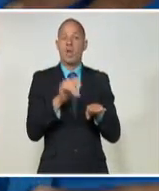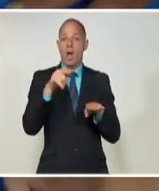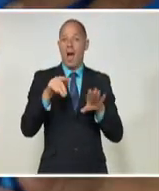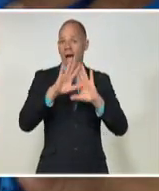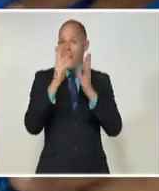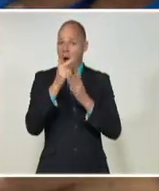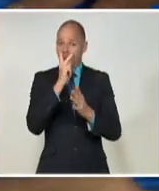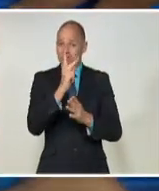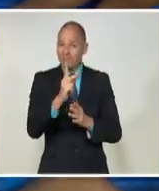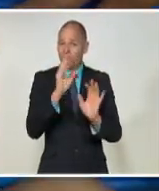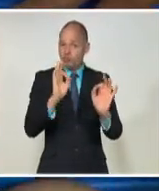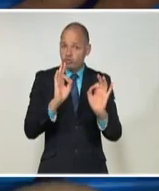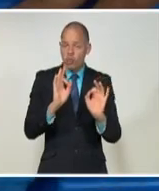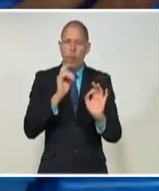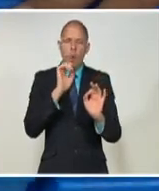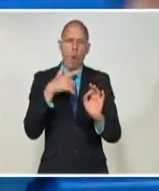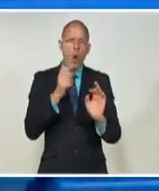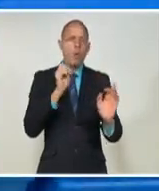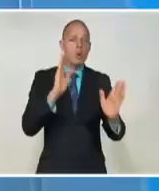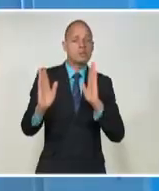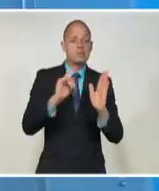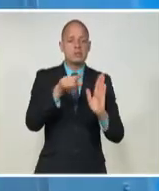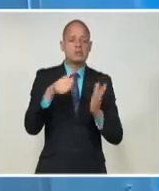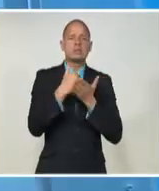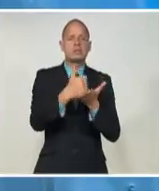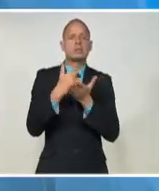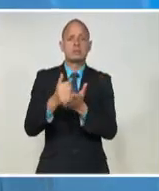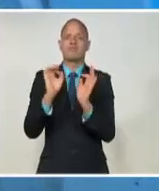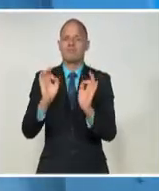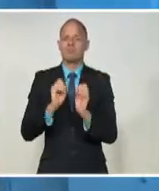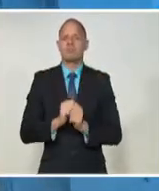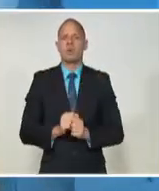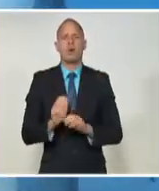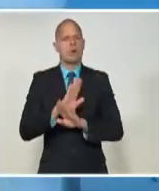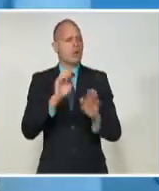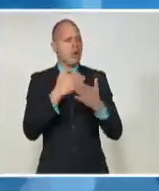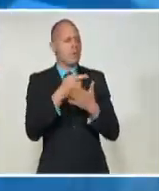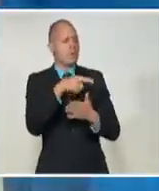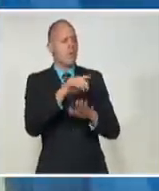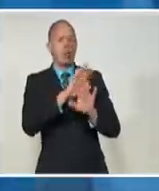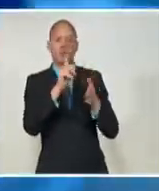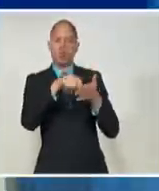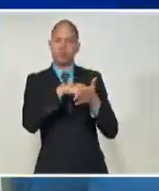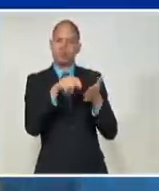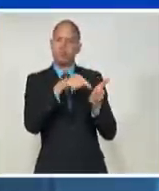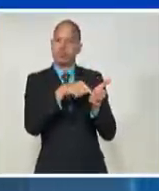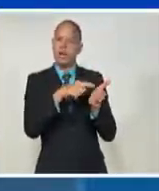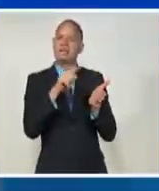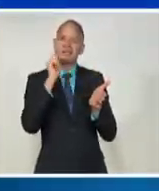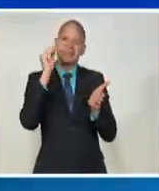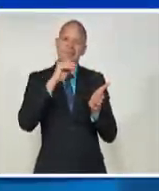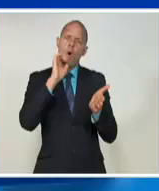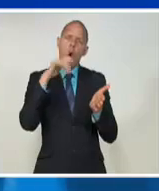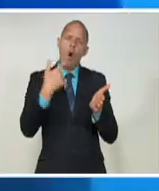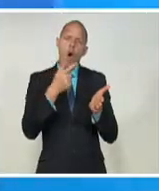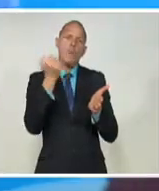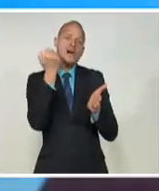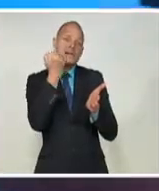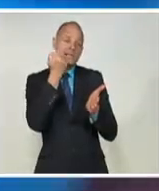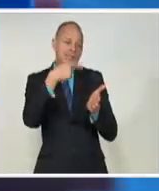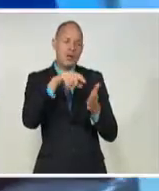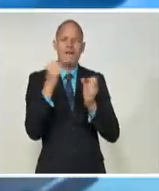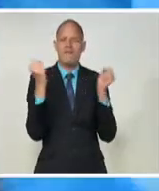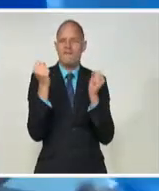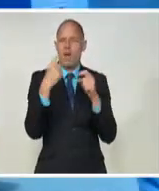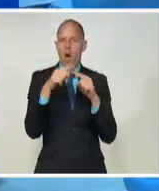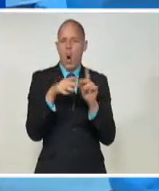clínico en esta entidad, que tiene entre sus fortalezas el diseño de un sistema integral para el manejo de la cadena de frío, acorde a las buenas